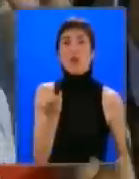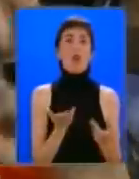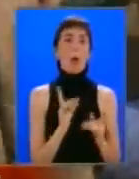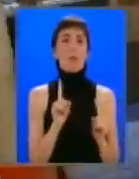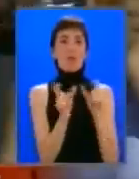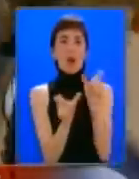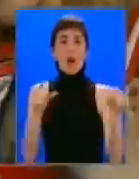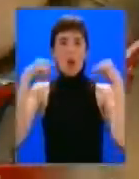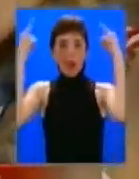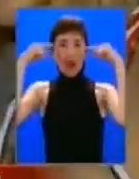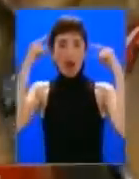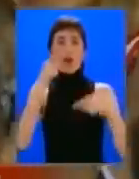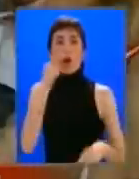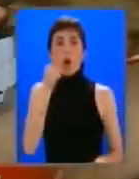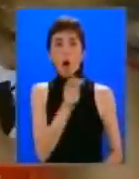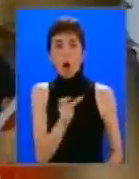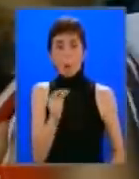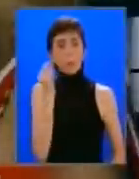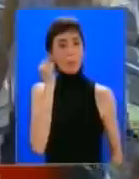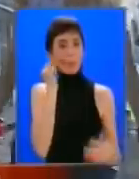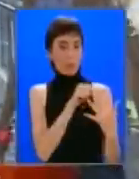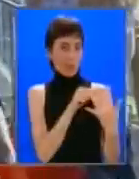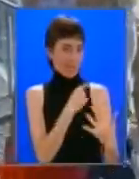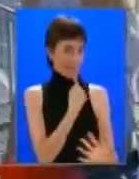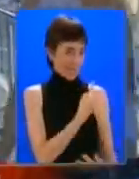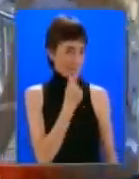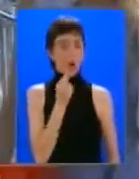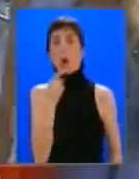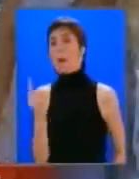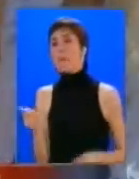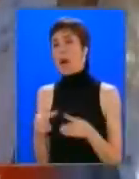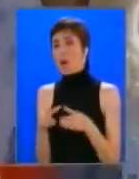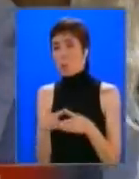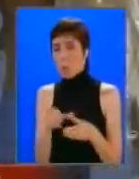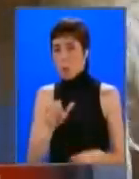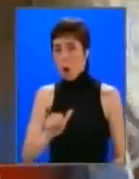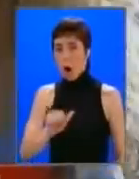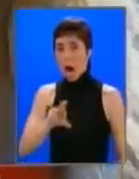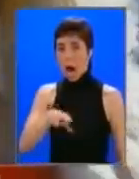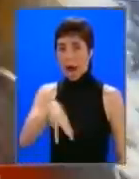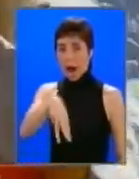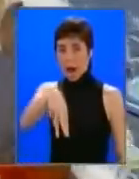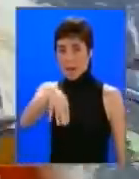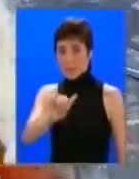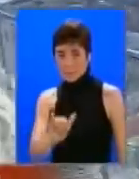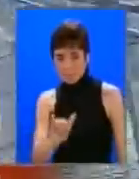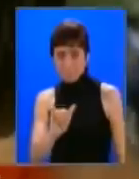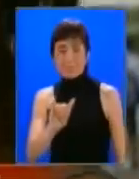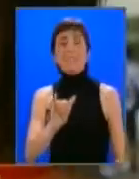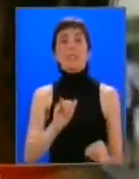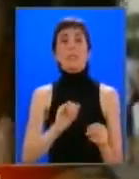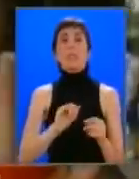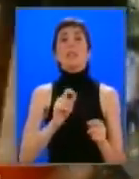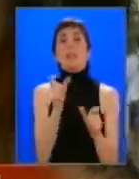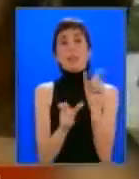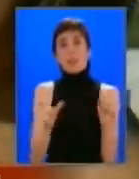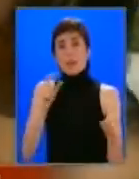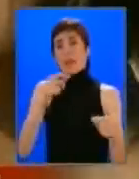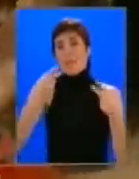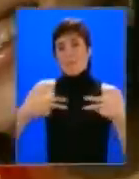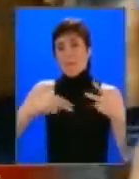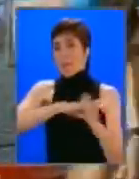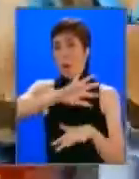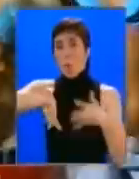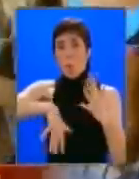a estar vueltos locos acá los hombres con estas chicas? Es el grupo Armia que está revolucionando Viña del Mar.